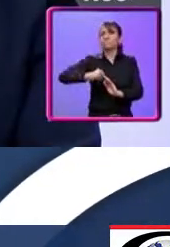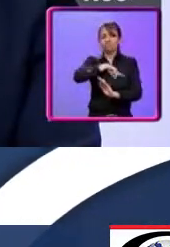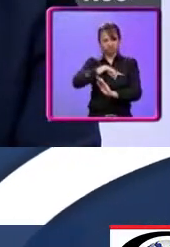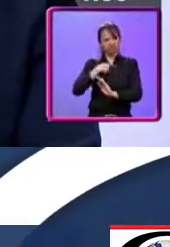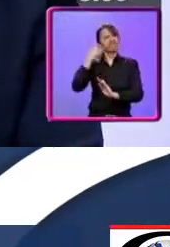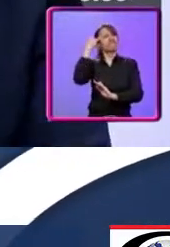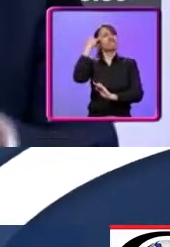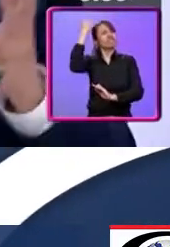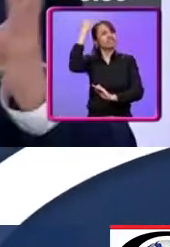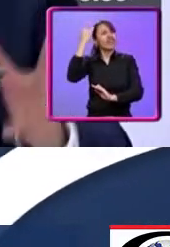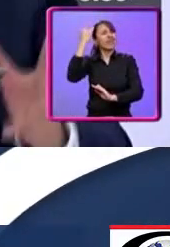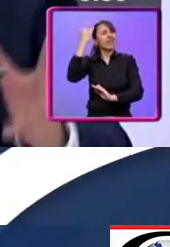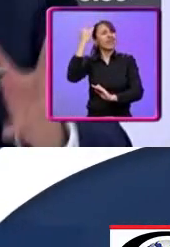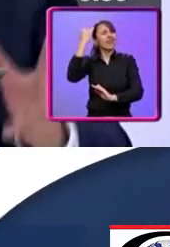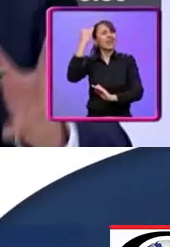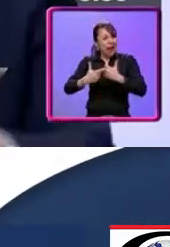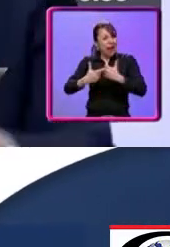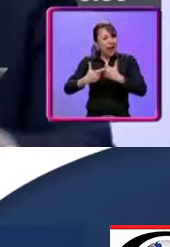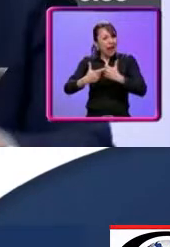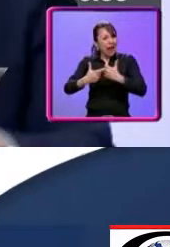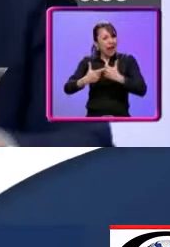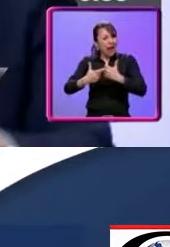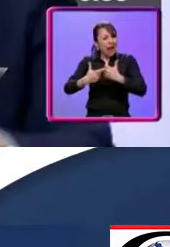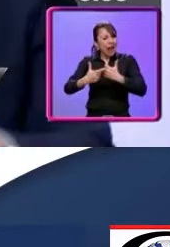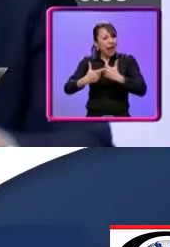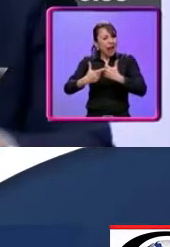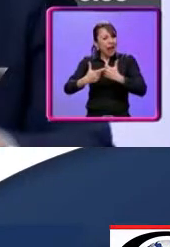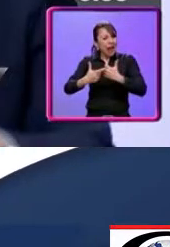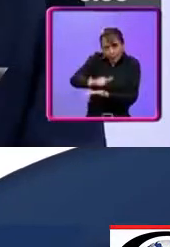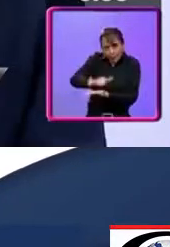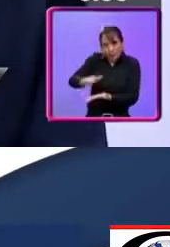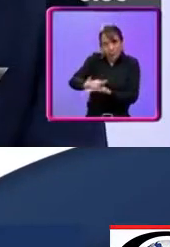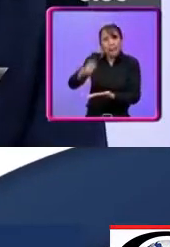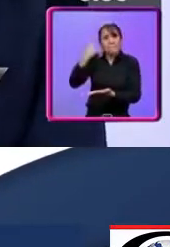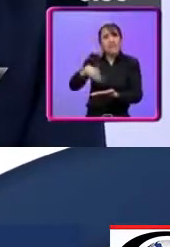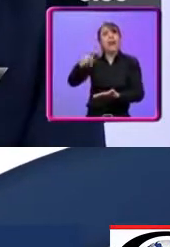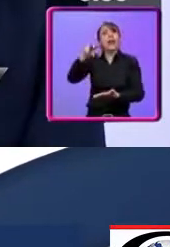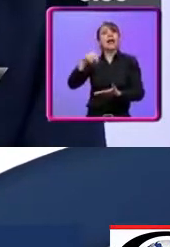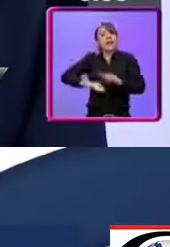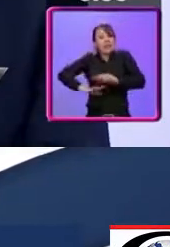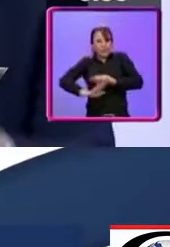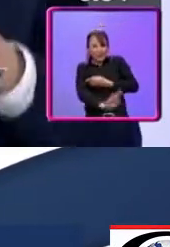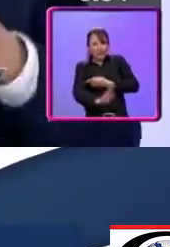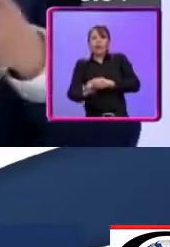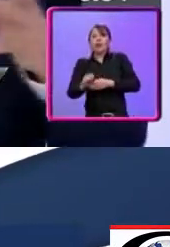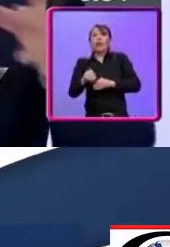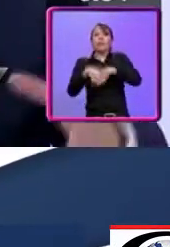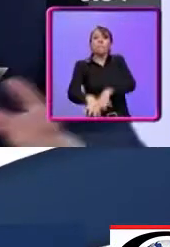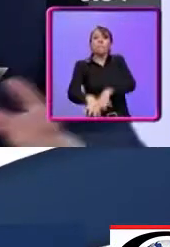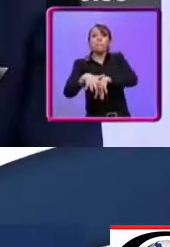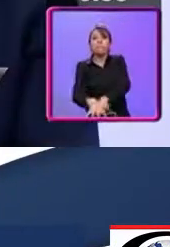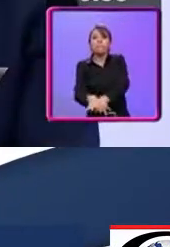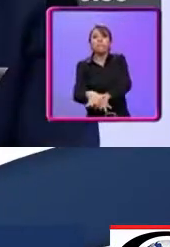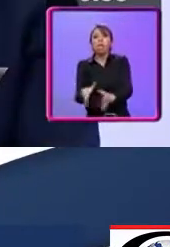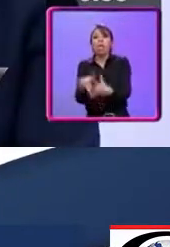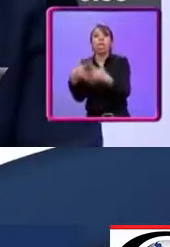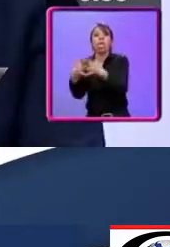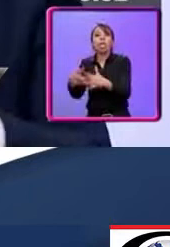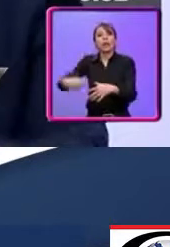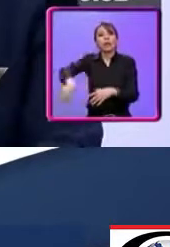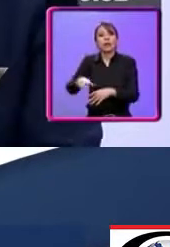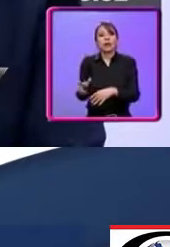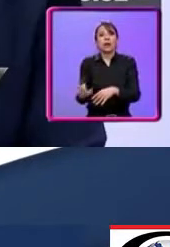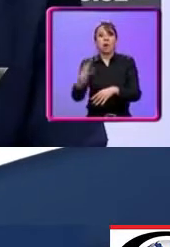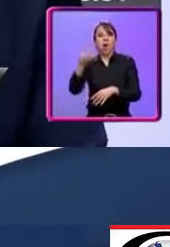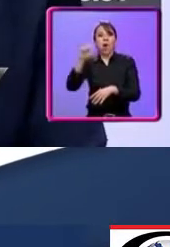de personas que no han definido su voto. ¿Qué llamado le harías? ¿Qué les